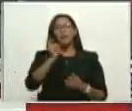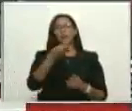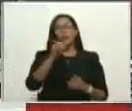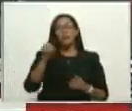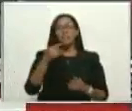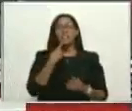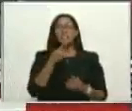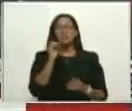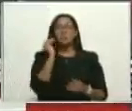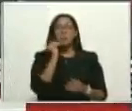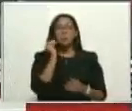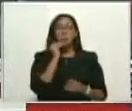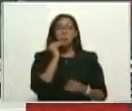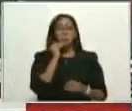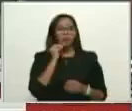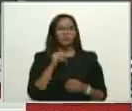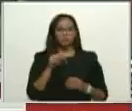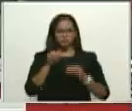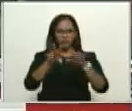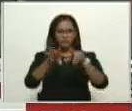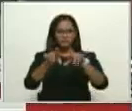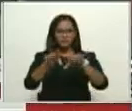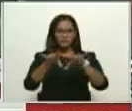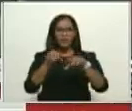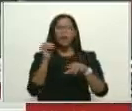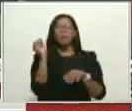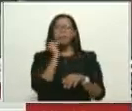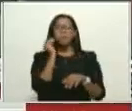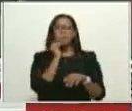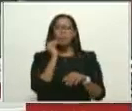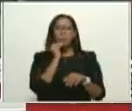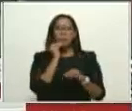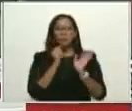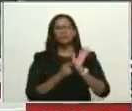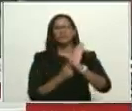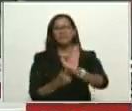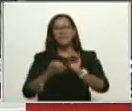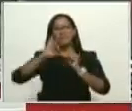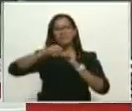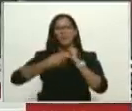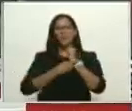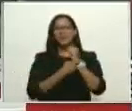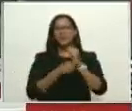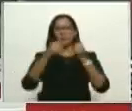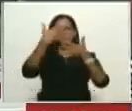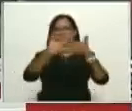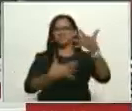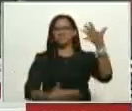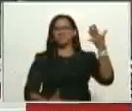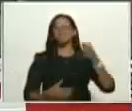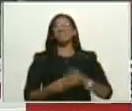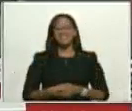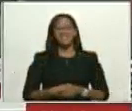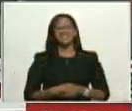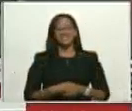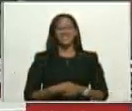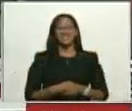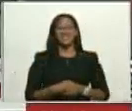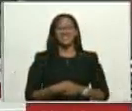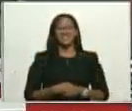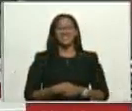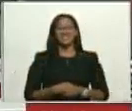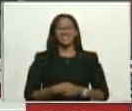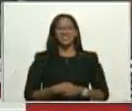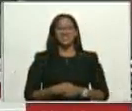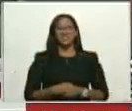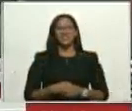Bobolongo. Usted mete en Google Bobolongo y le aparecen todas las noticias sobre el personaje, pues. Y